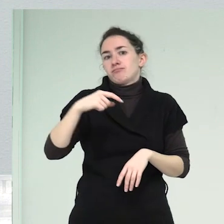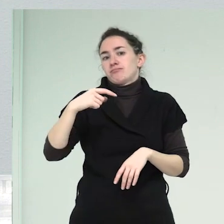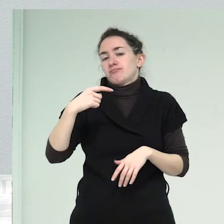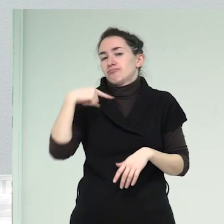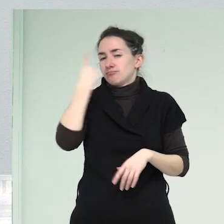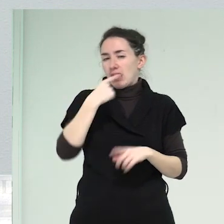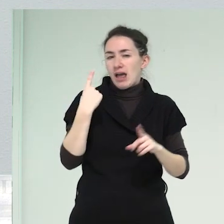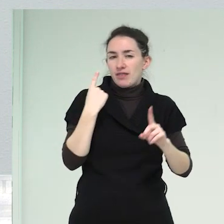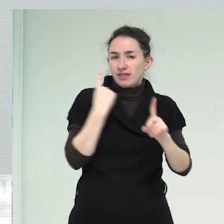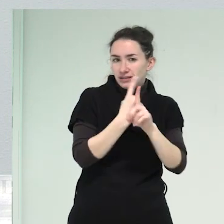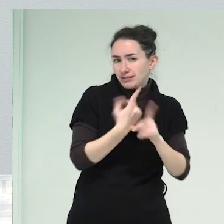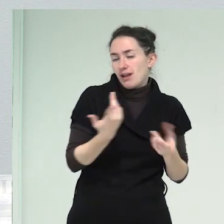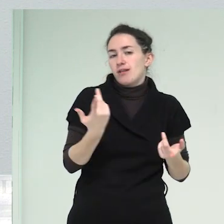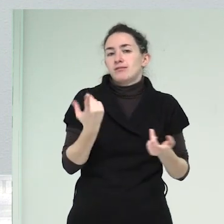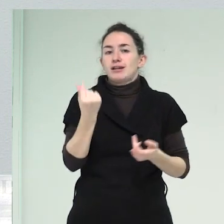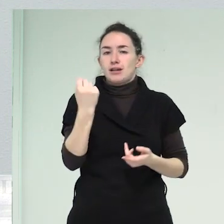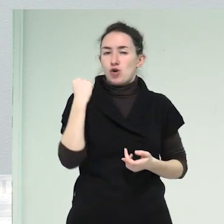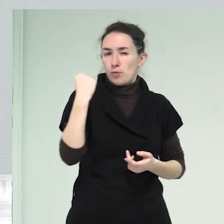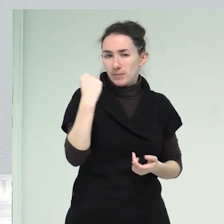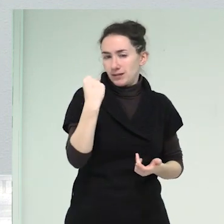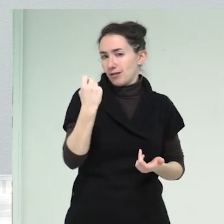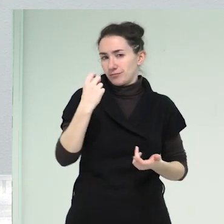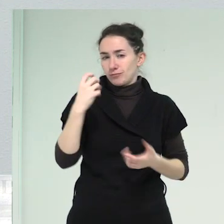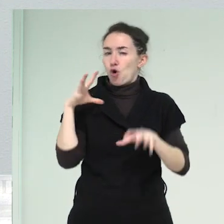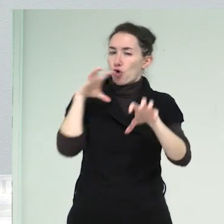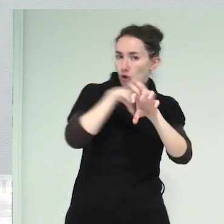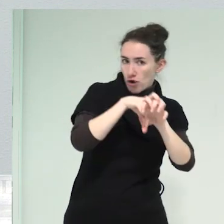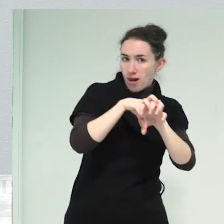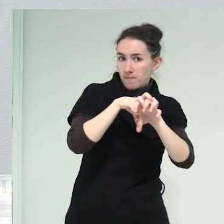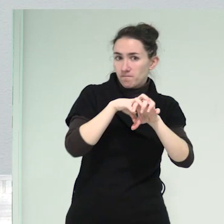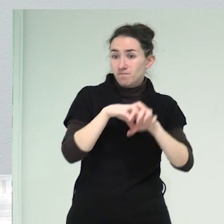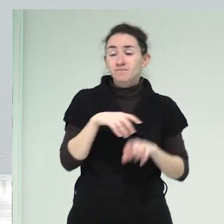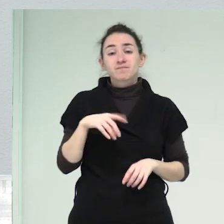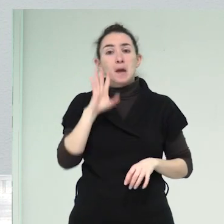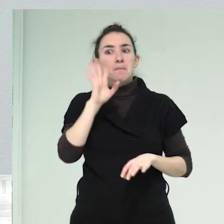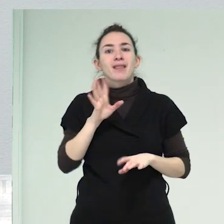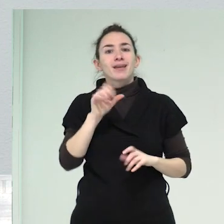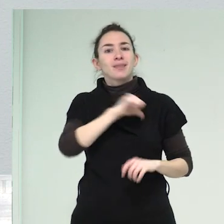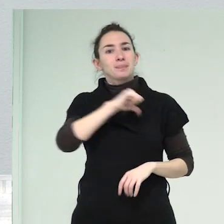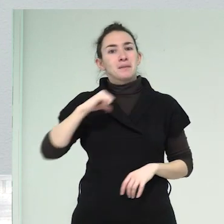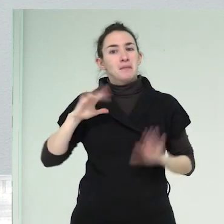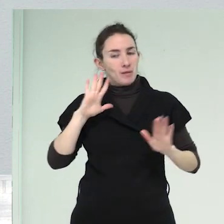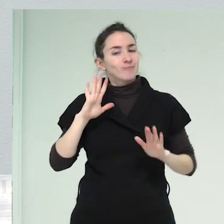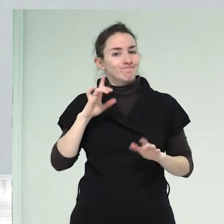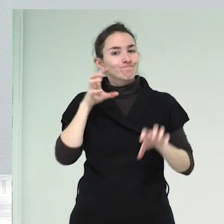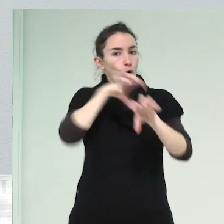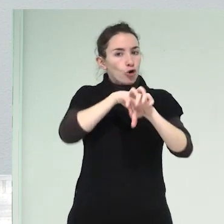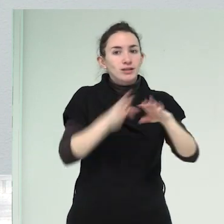colonial. Se han dado los procesos de independencia, pero la colonialidad pervive. El mundo sigue dividido en